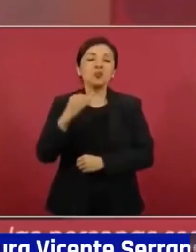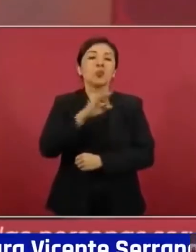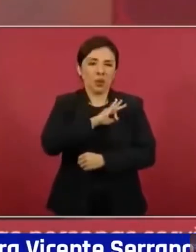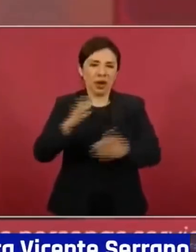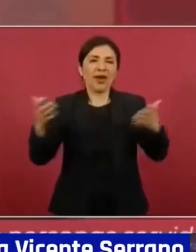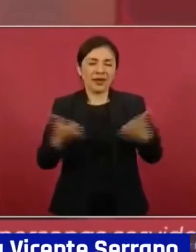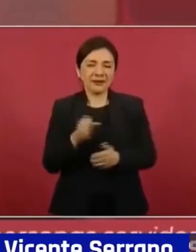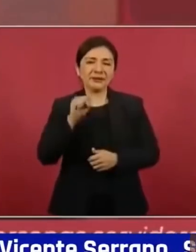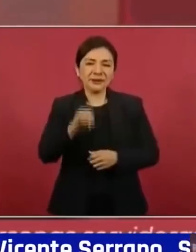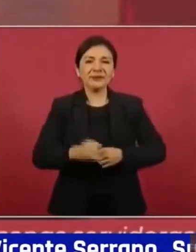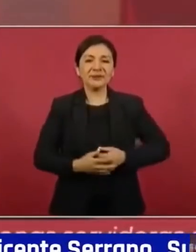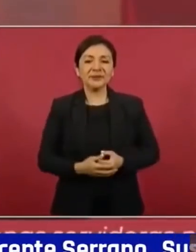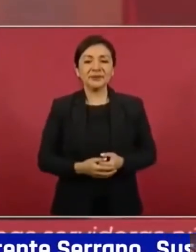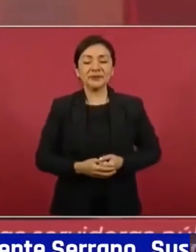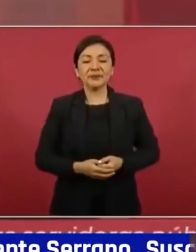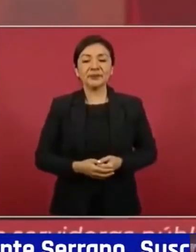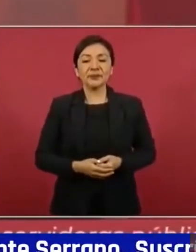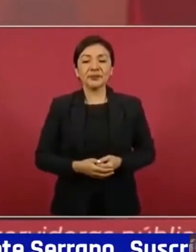López Obrador.